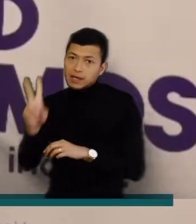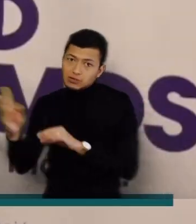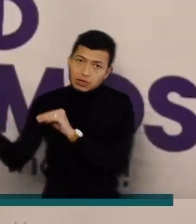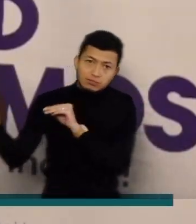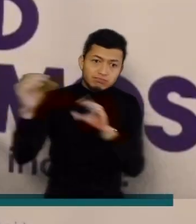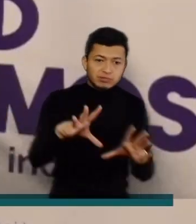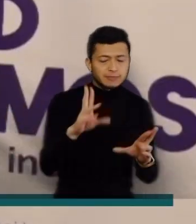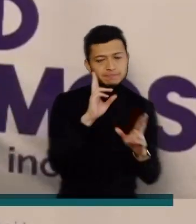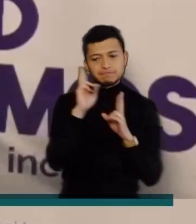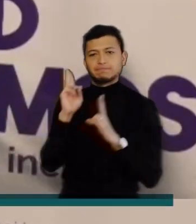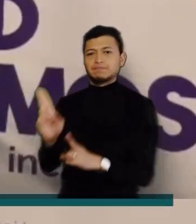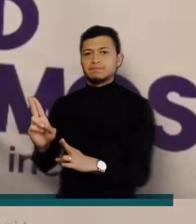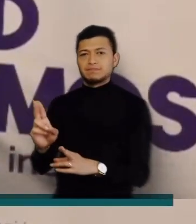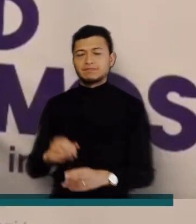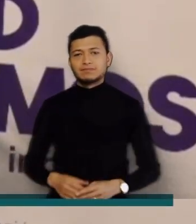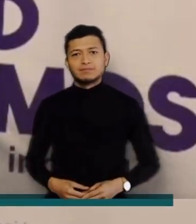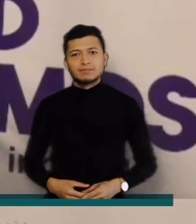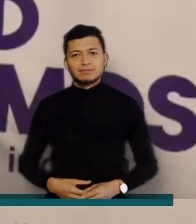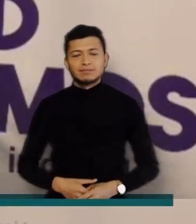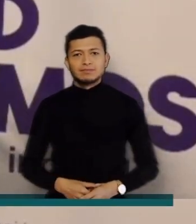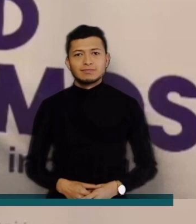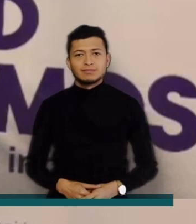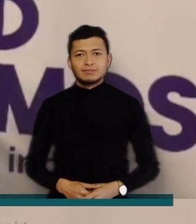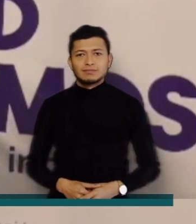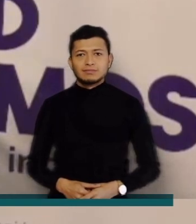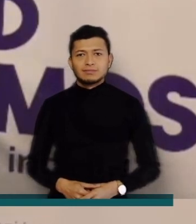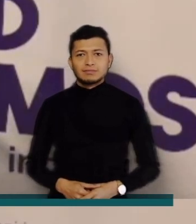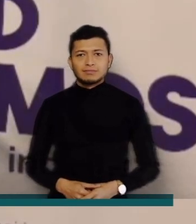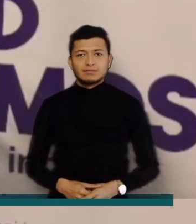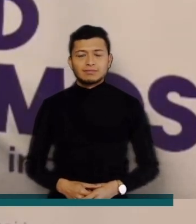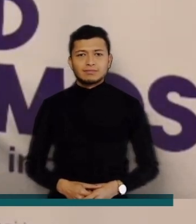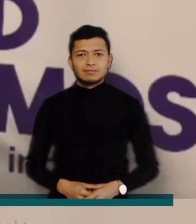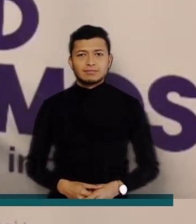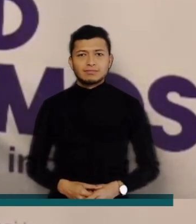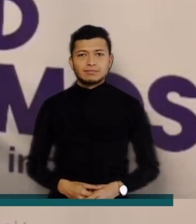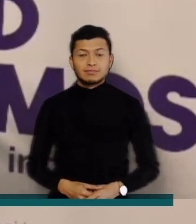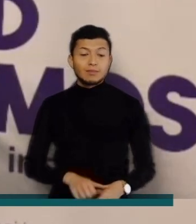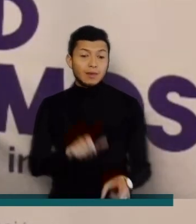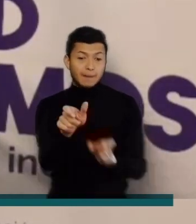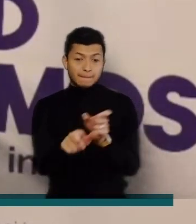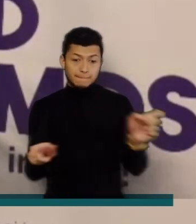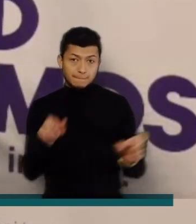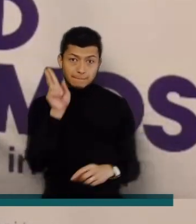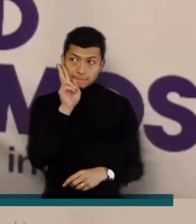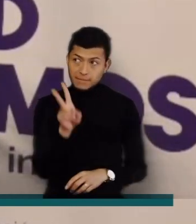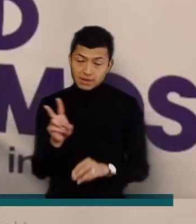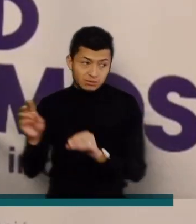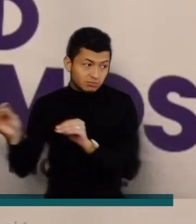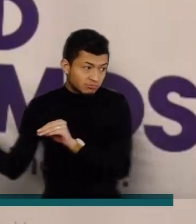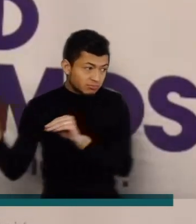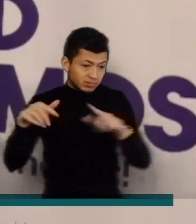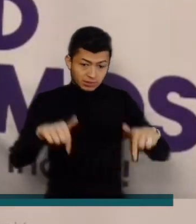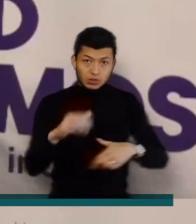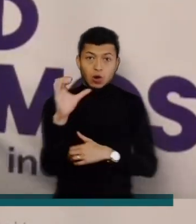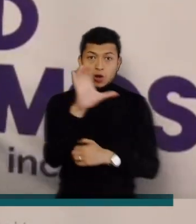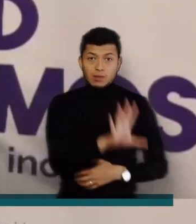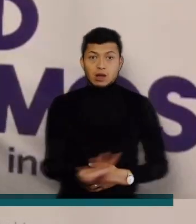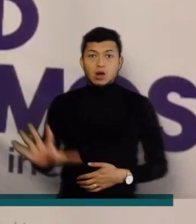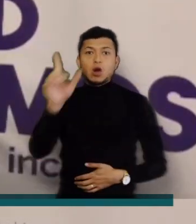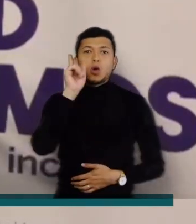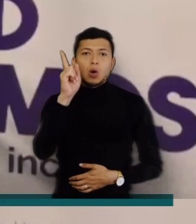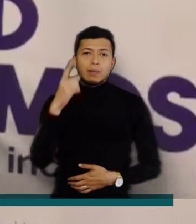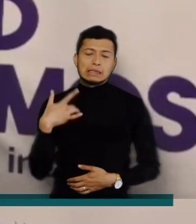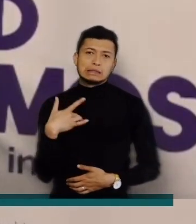uno de los motivos porque las personas de Venezuela están migrando hacia nuestro país es en razón del estado de salud cerca del